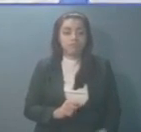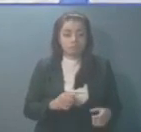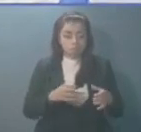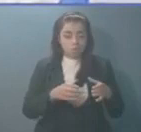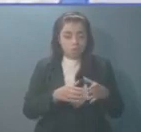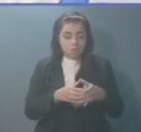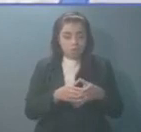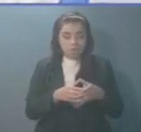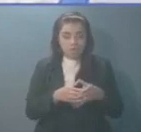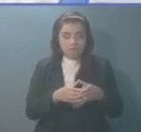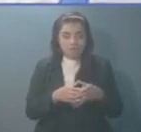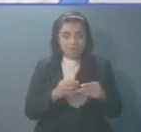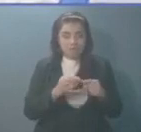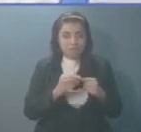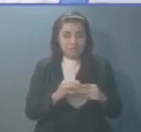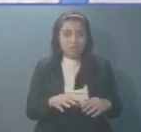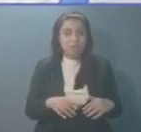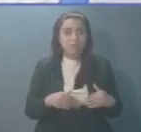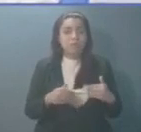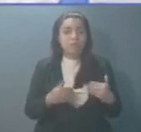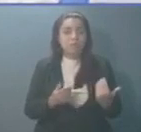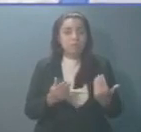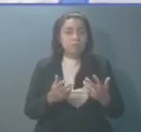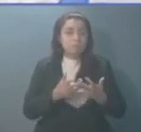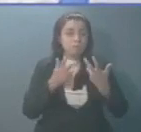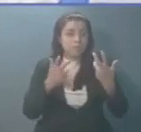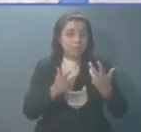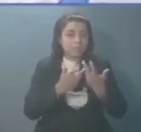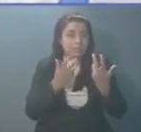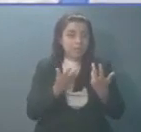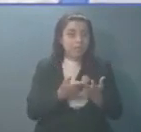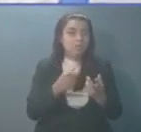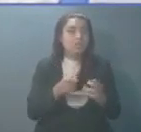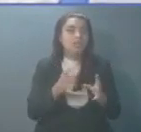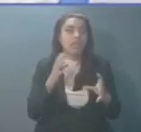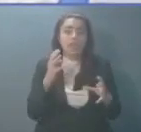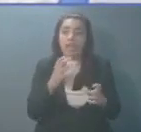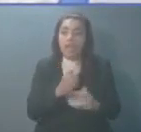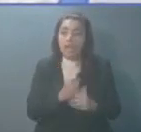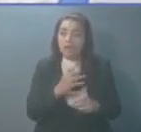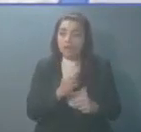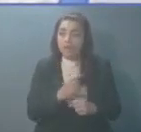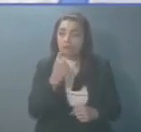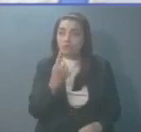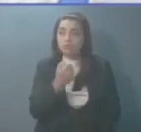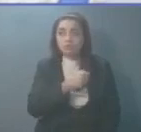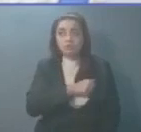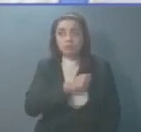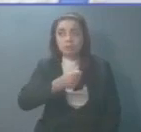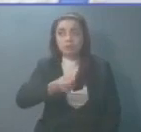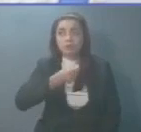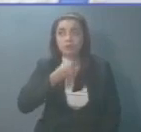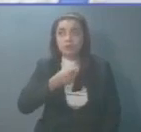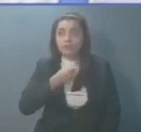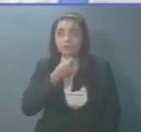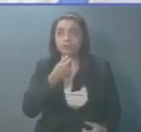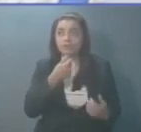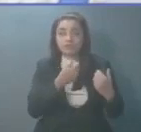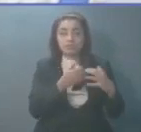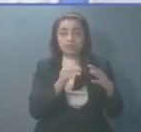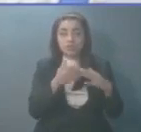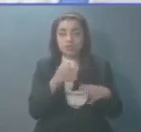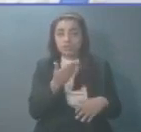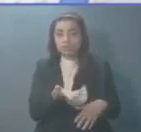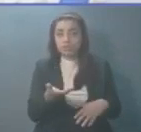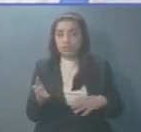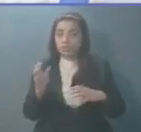Comisión Especial para la Investigación de Acoso que están sufriendo periodistas de diferentes medios